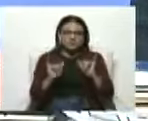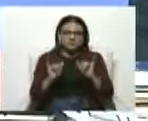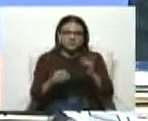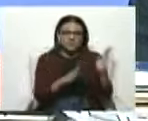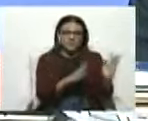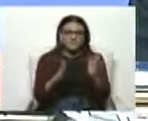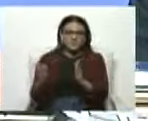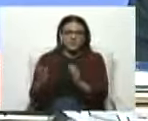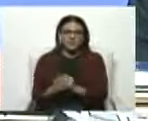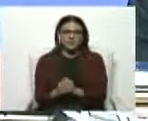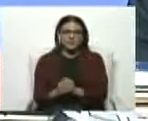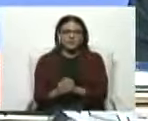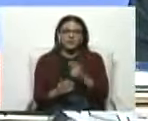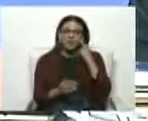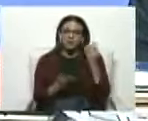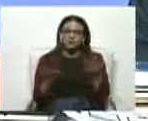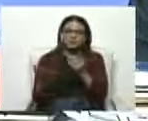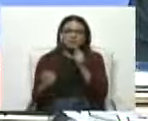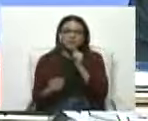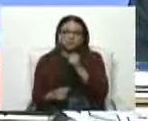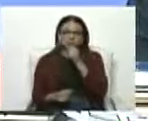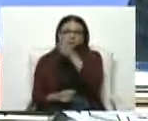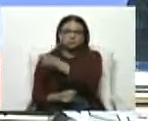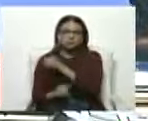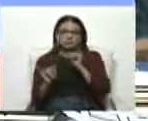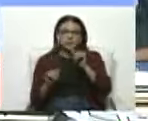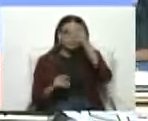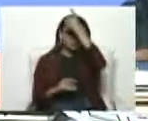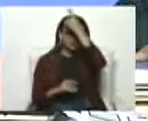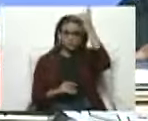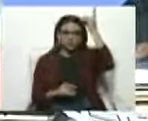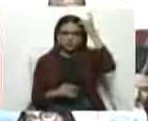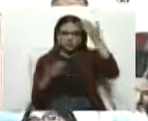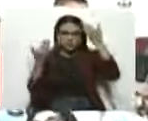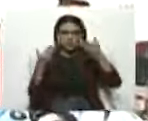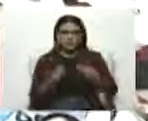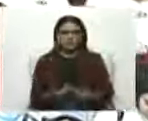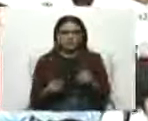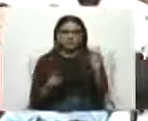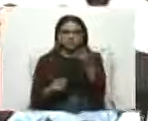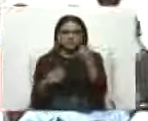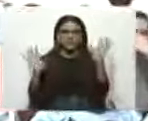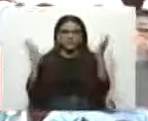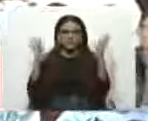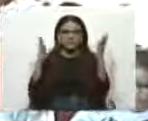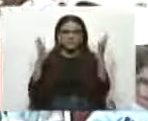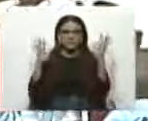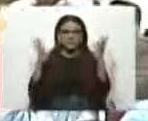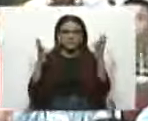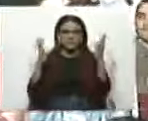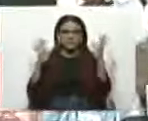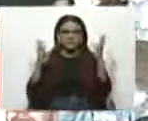de maquinaria de nuestro comando Venezuela Nuestra, Diosdado Cabello Rondón.